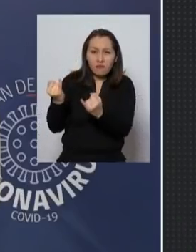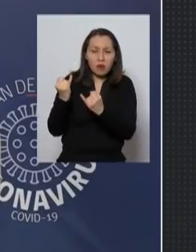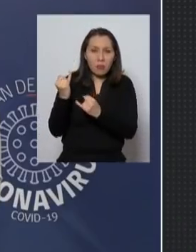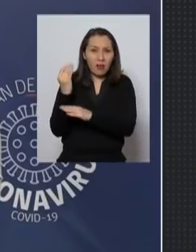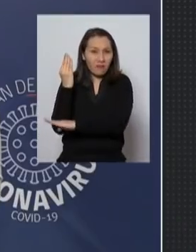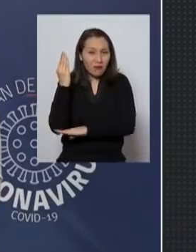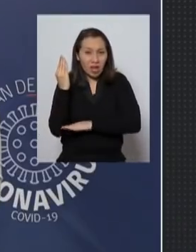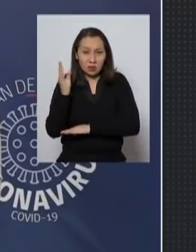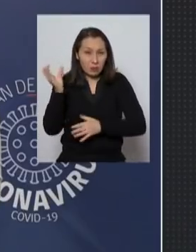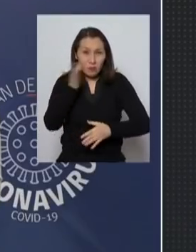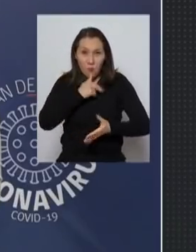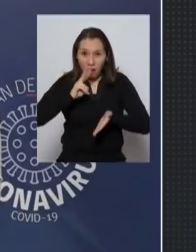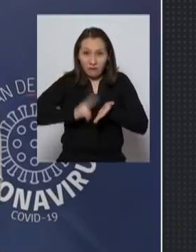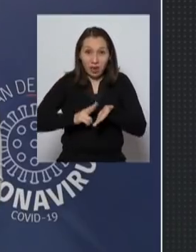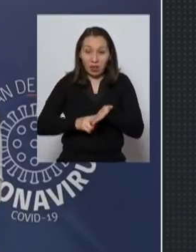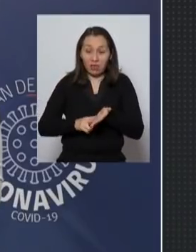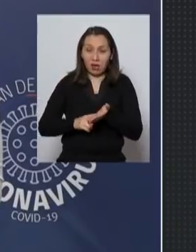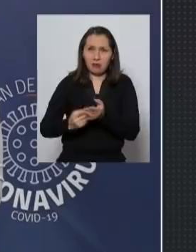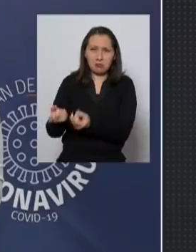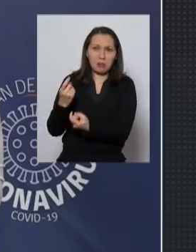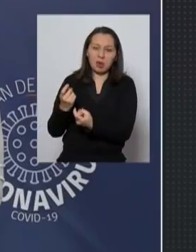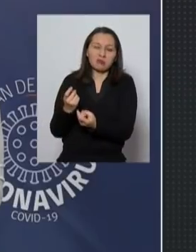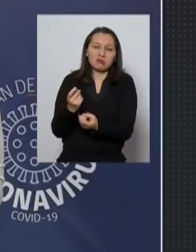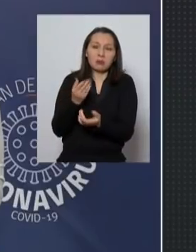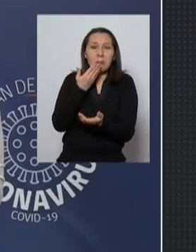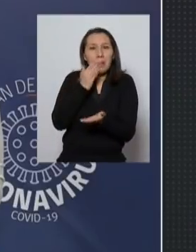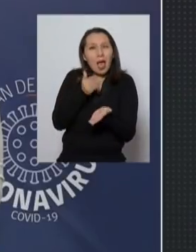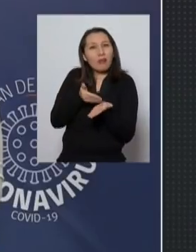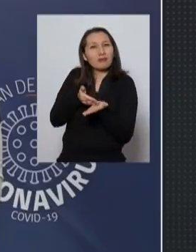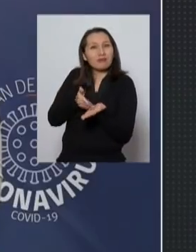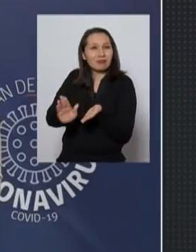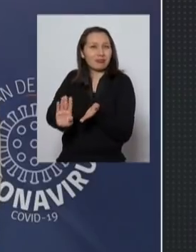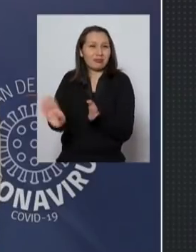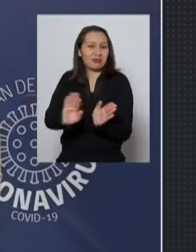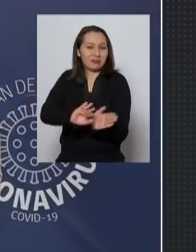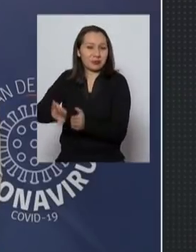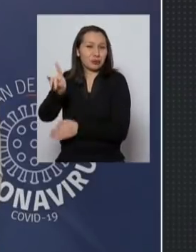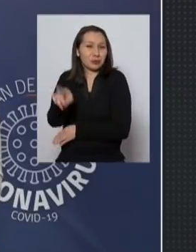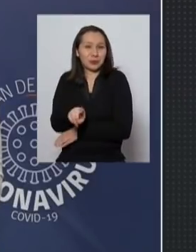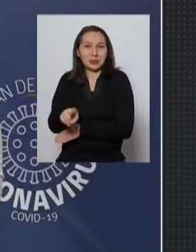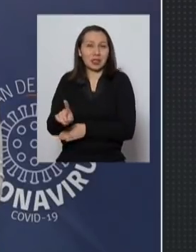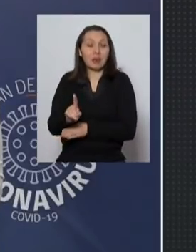no son verdaderos, los dejemos de lado, porque